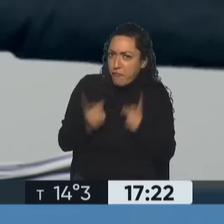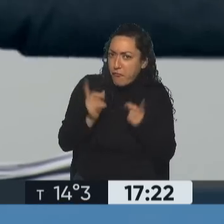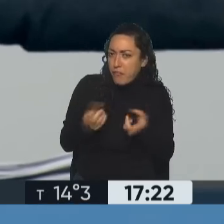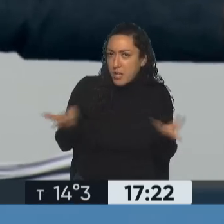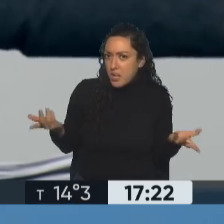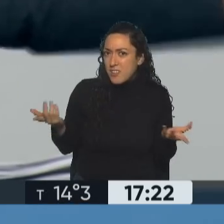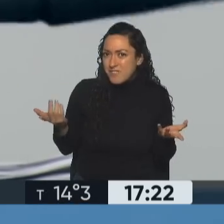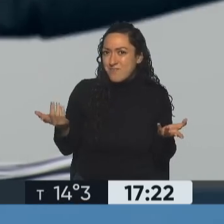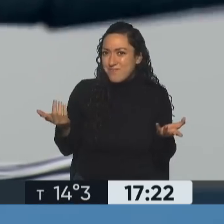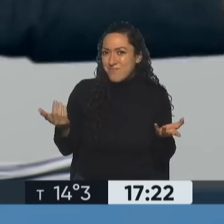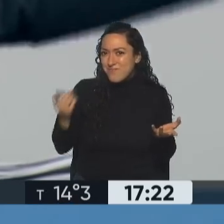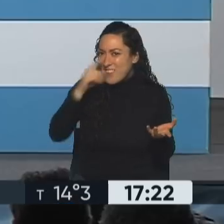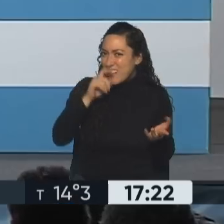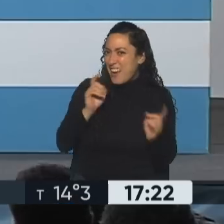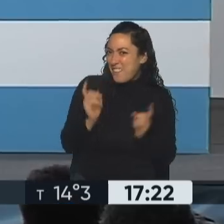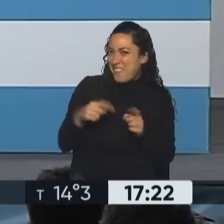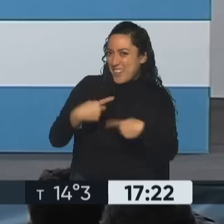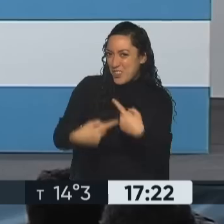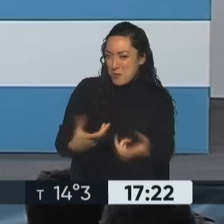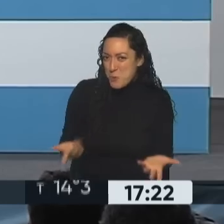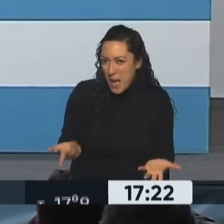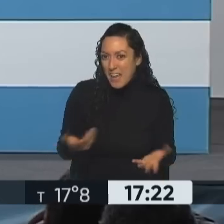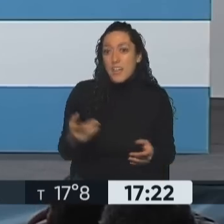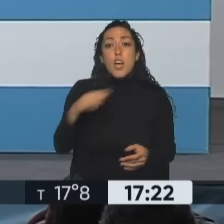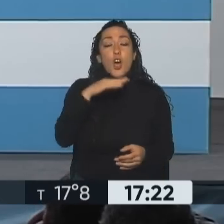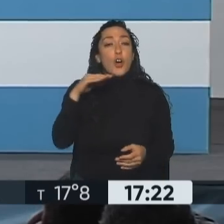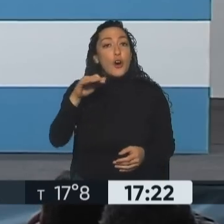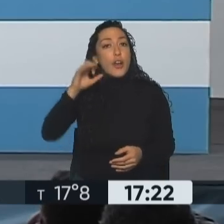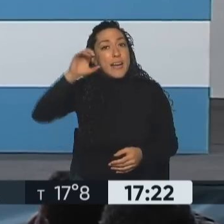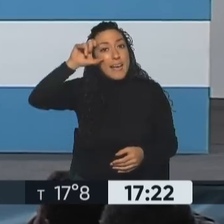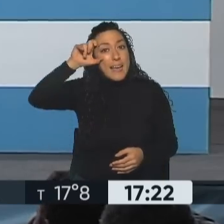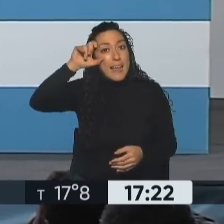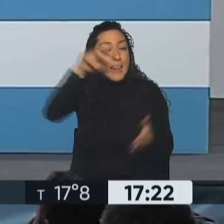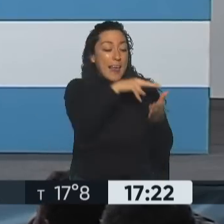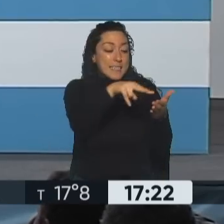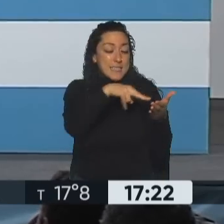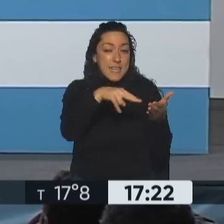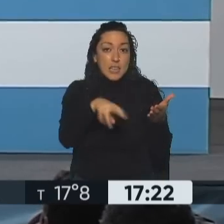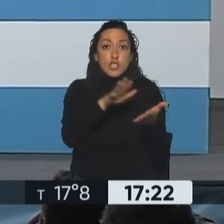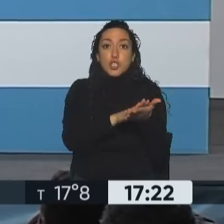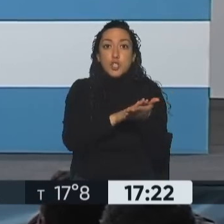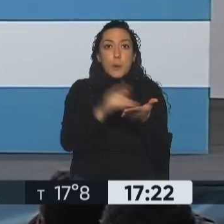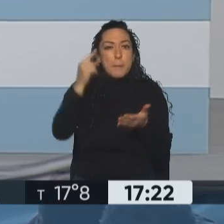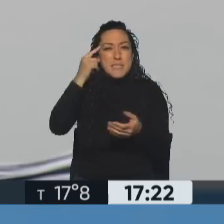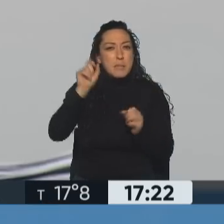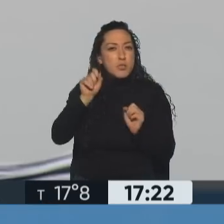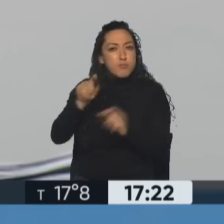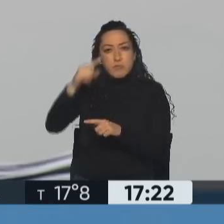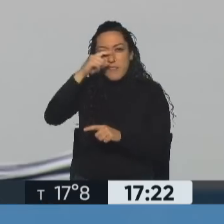Y cuando recién Jorge leía algunos pasajes de cómo pensaba